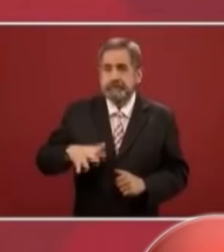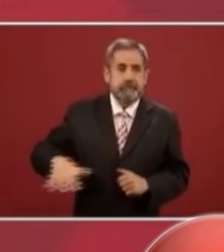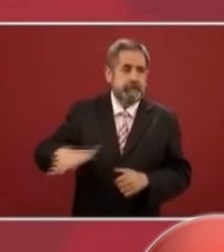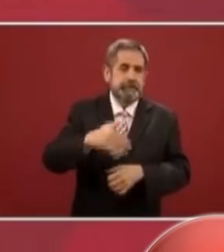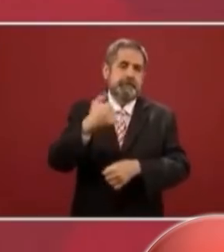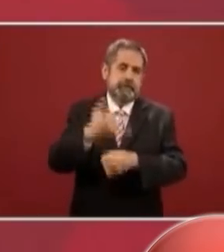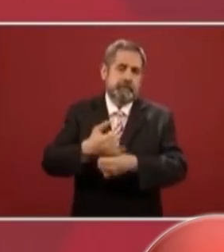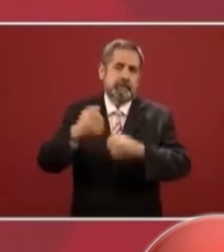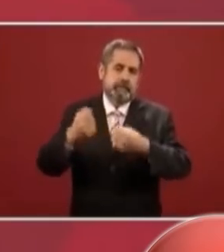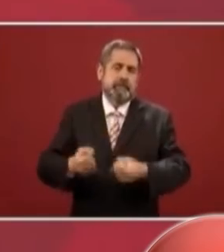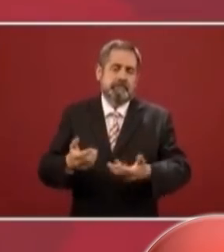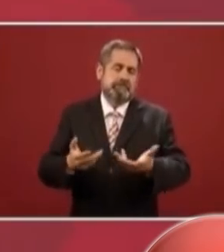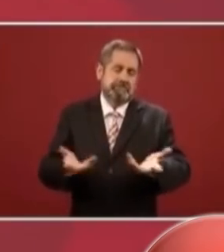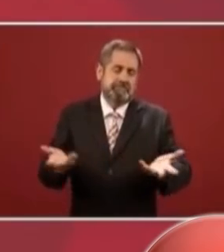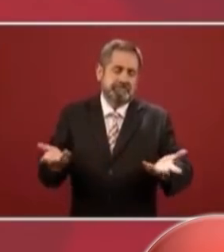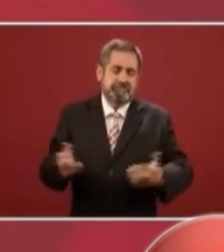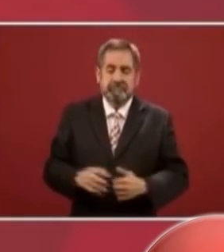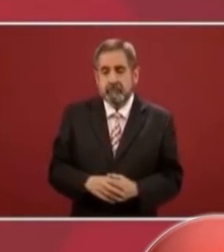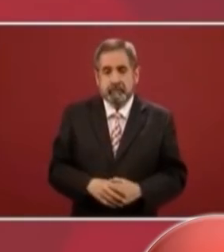violencia.